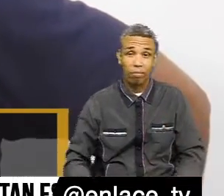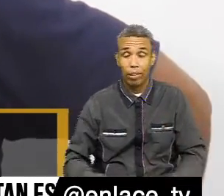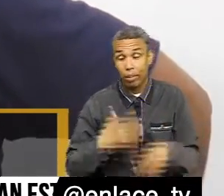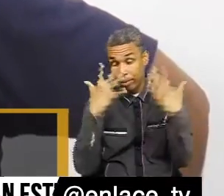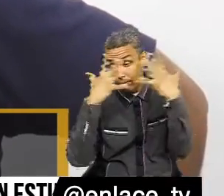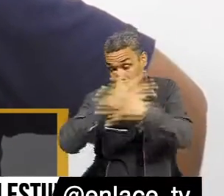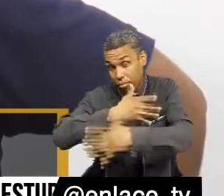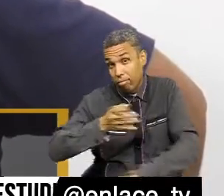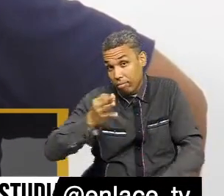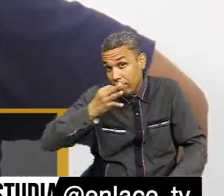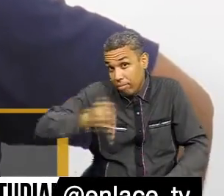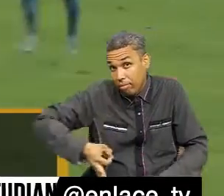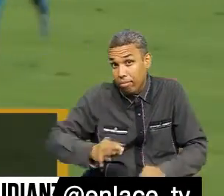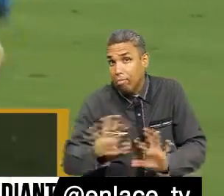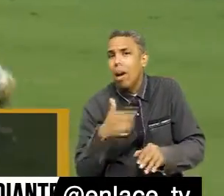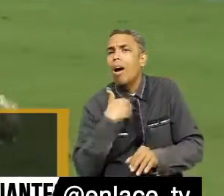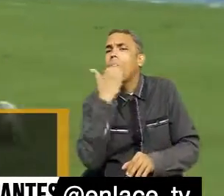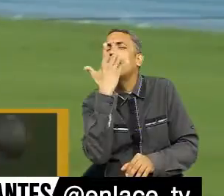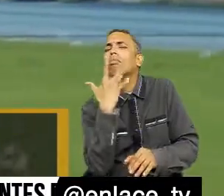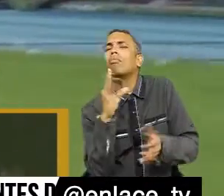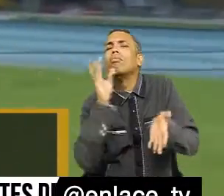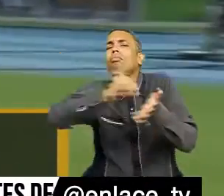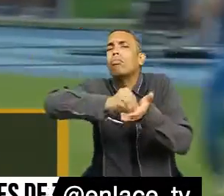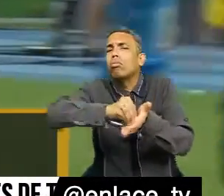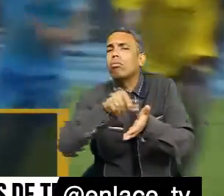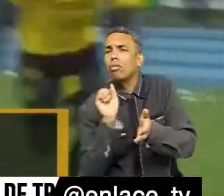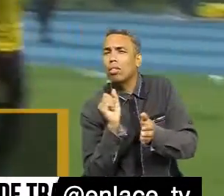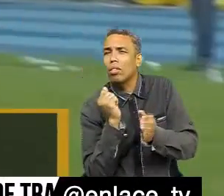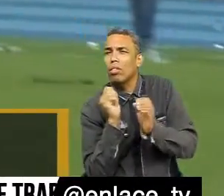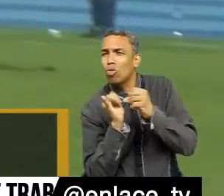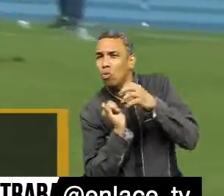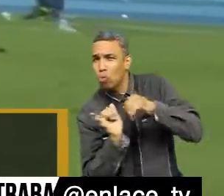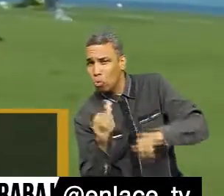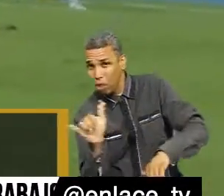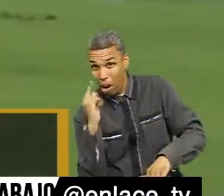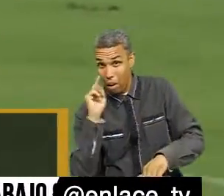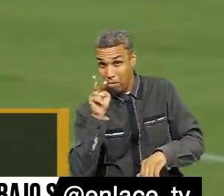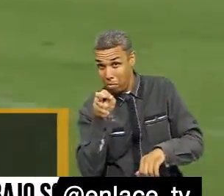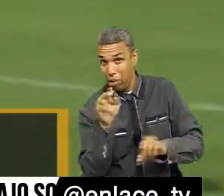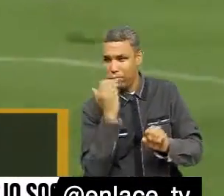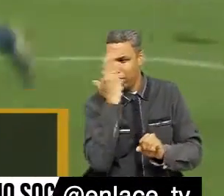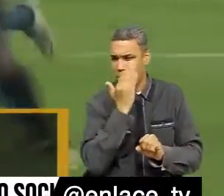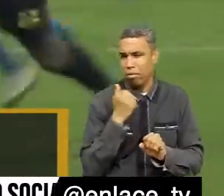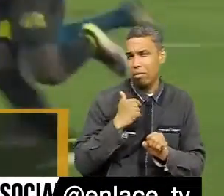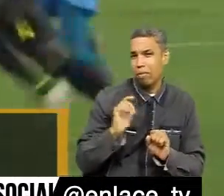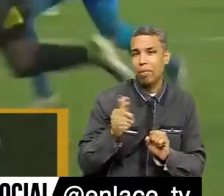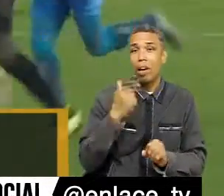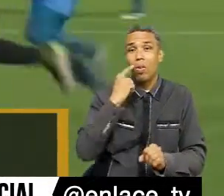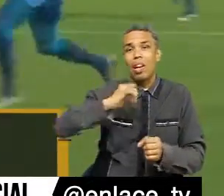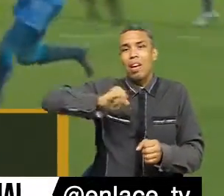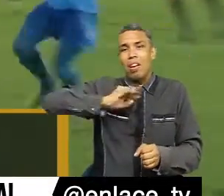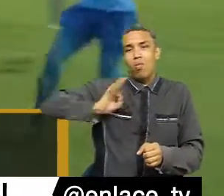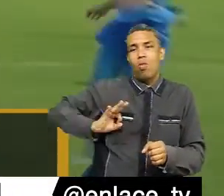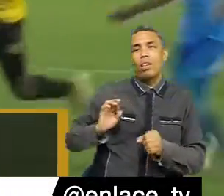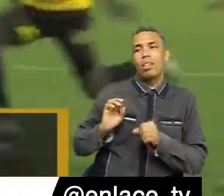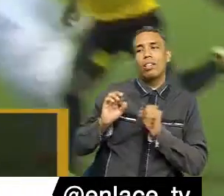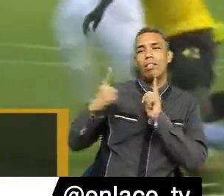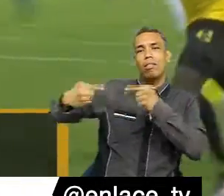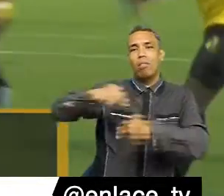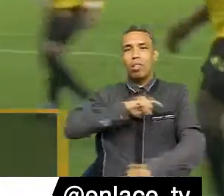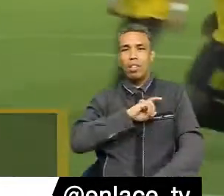pero nosotros veníamos controlando ese juego. Jaguares, después de este compromiso, se prepara para enfrentarse a Deportivo Cali y la máquina amarilla a Águilas